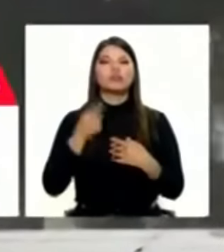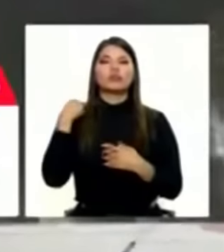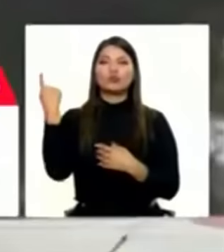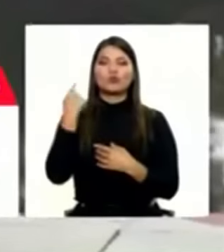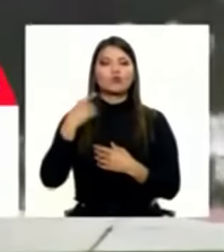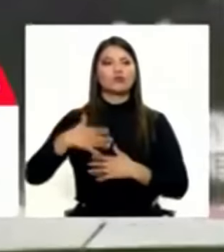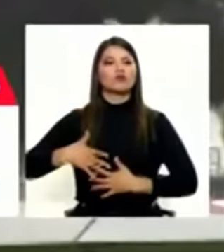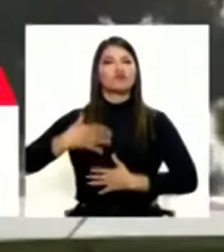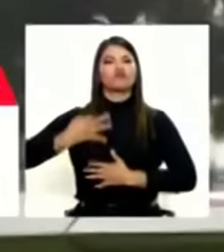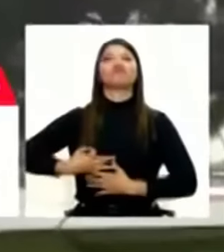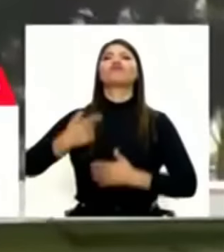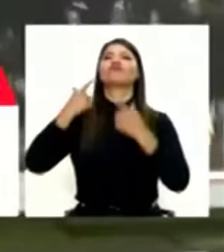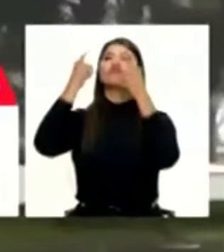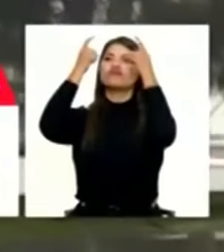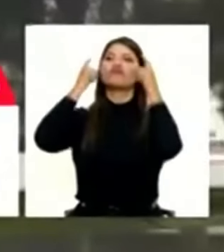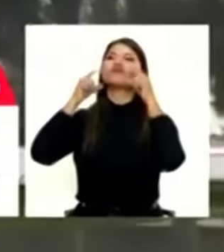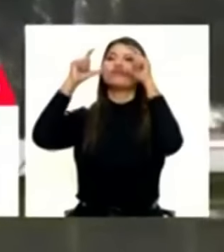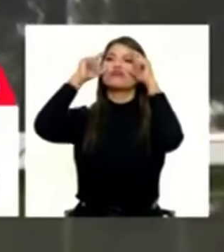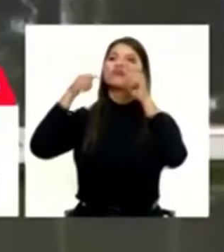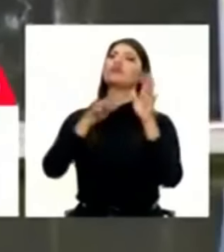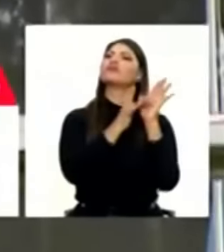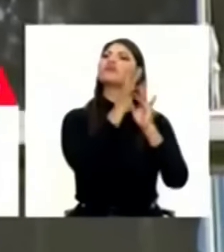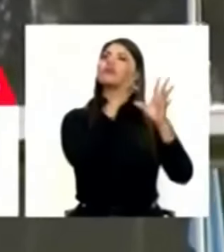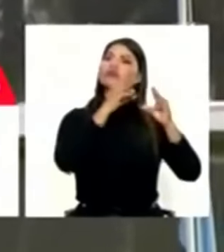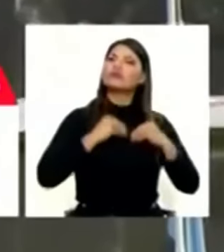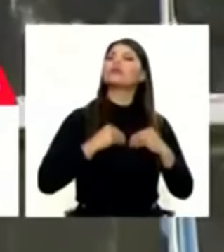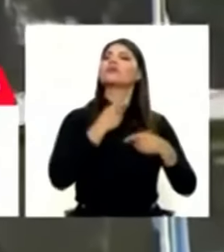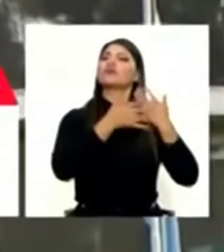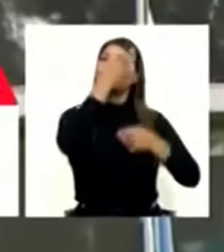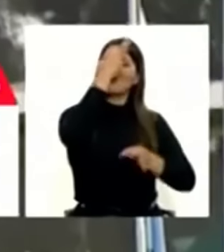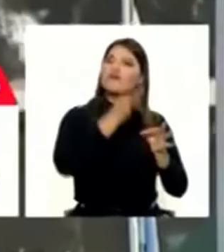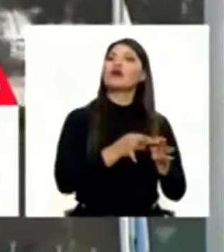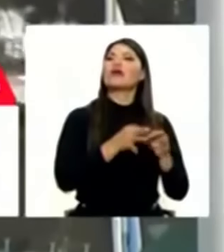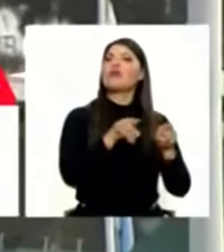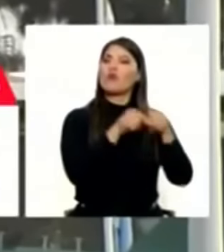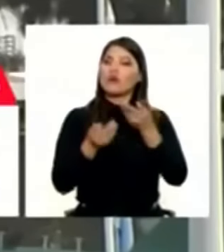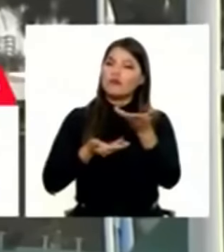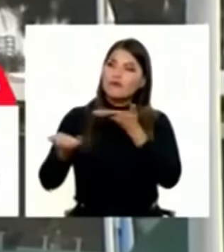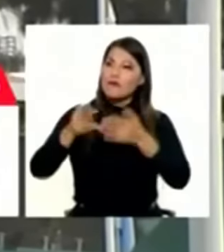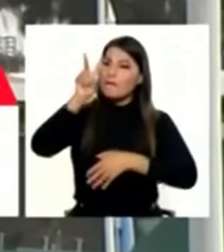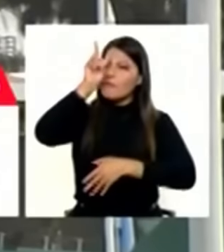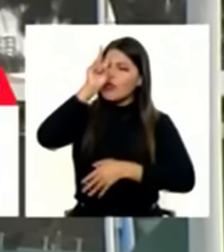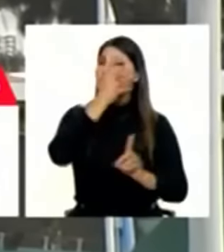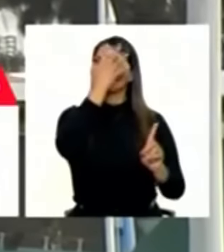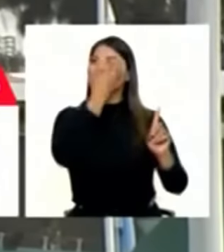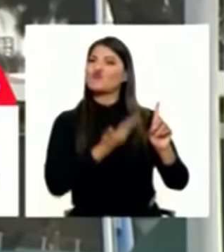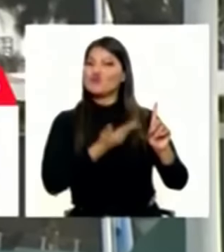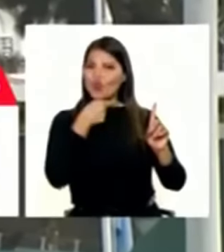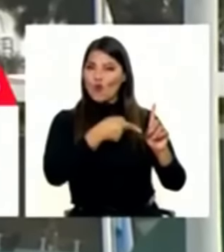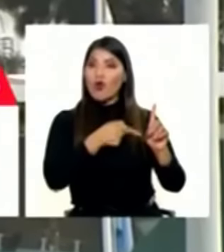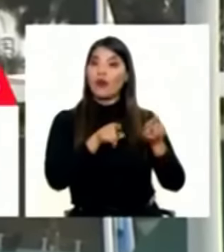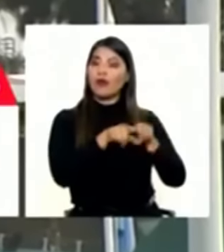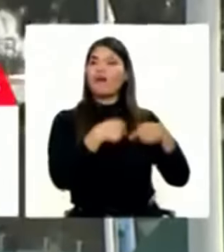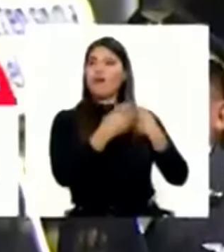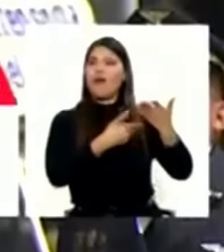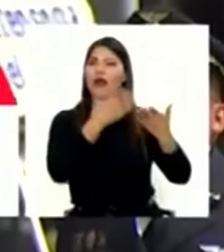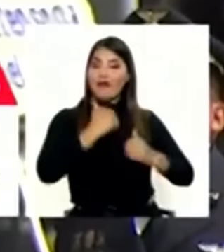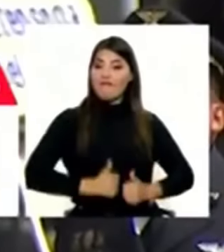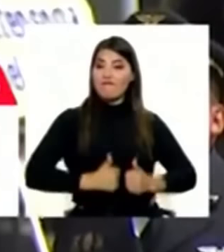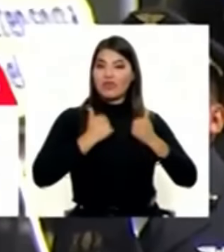sintetizando la fe cristiana y el servicio a la nación. Su vida y